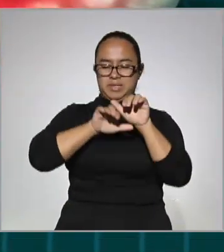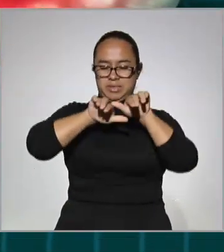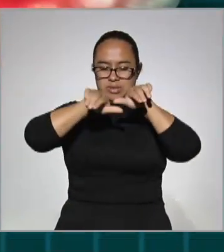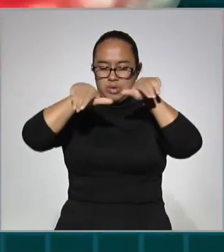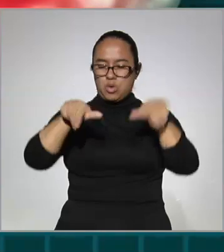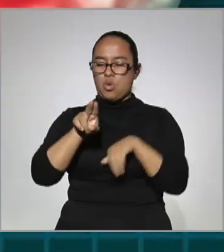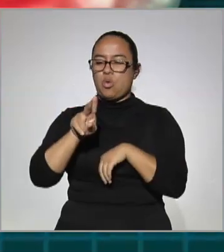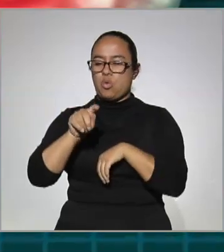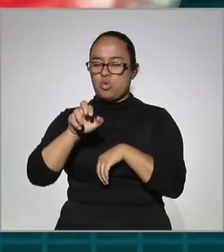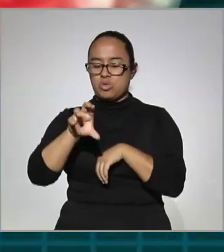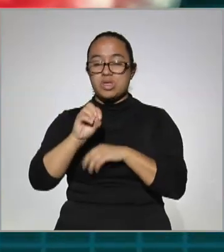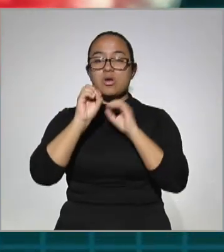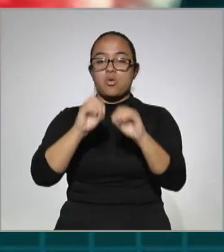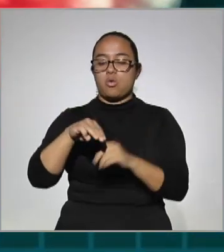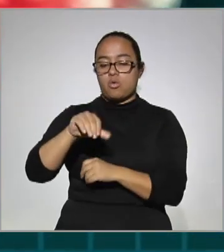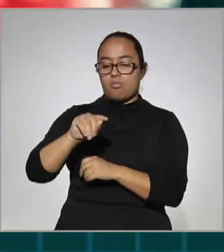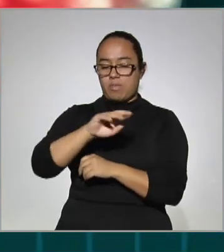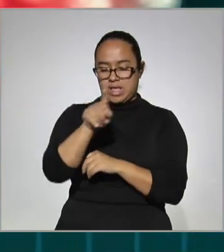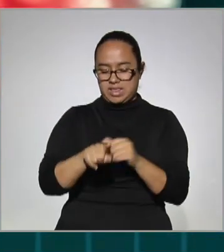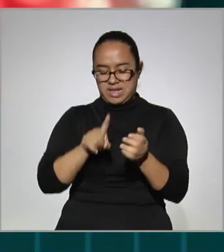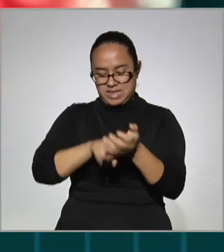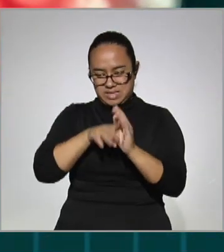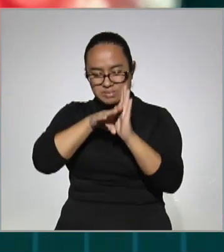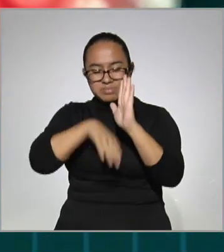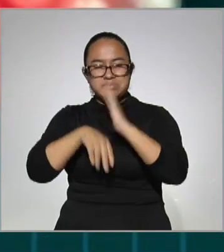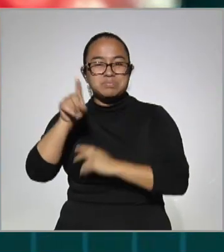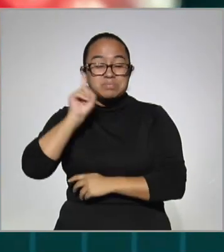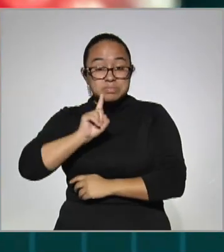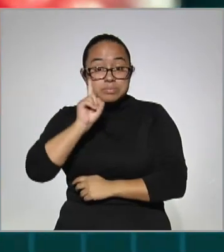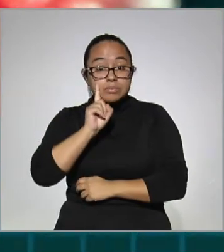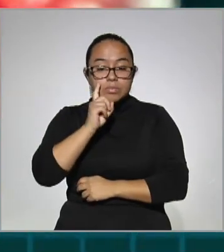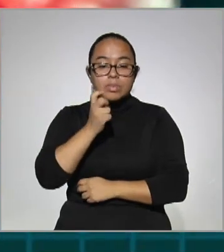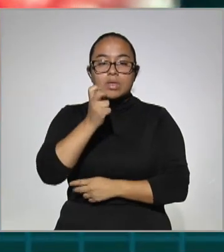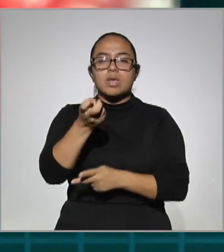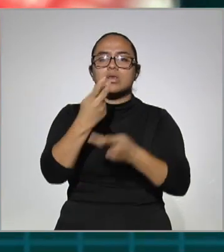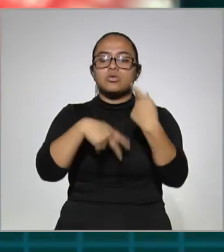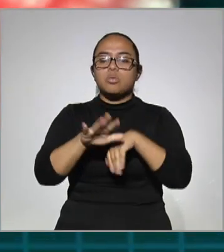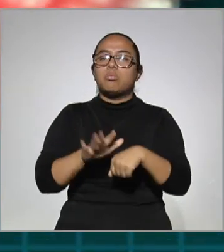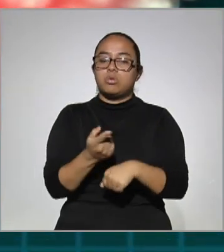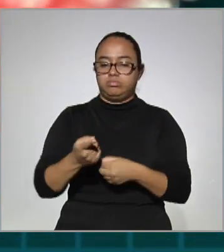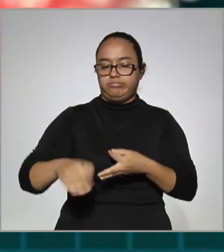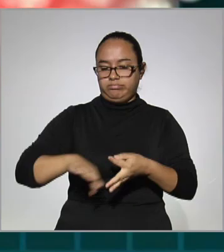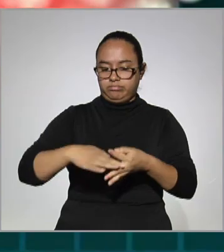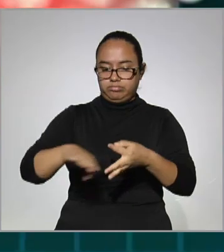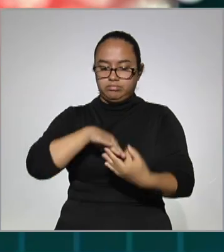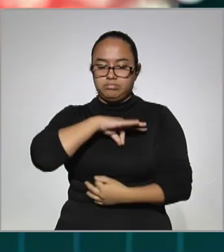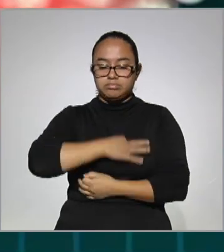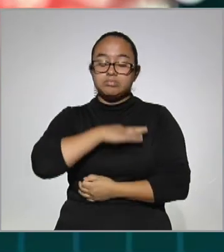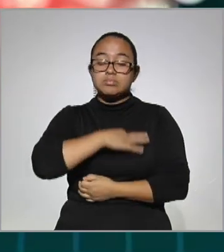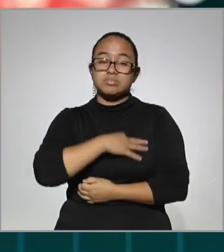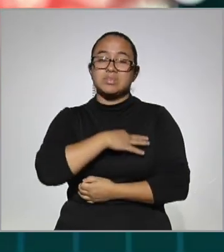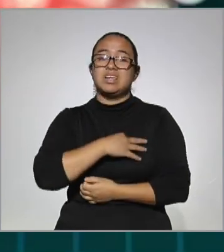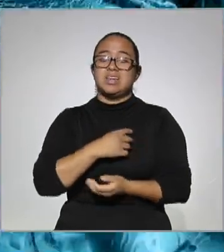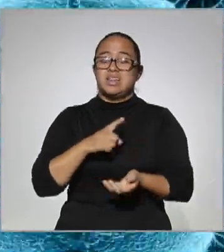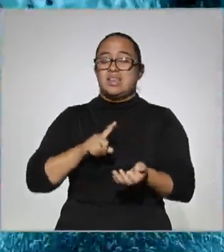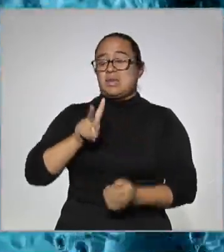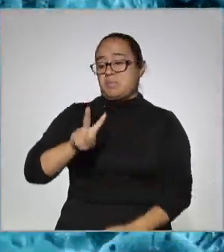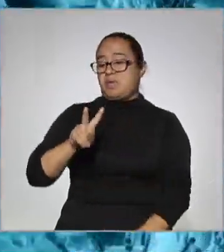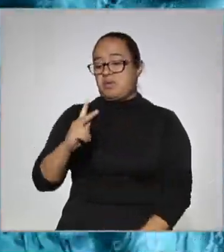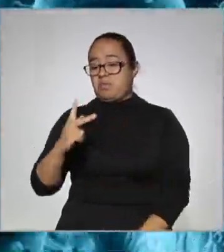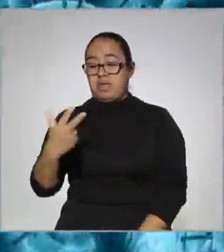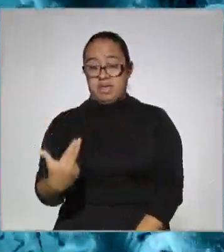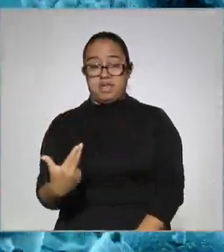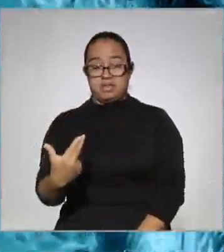o matriz y en un alto porcentaje se asocia a la infección persistente por virus del papiloma humano.